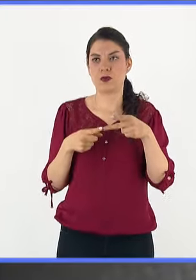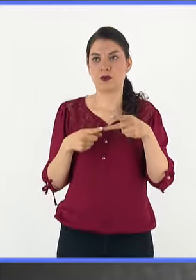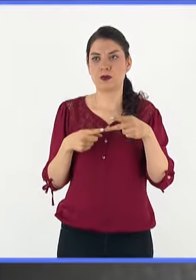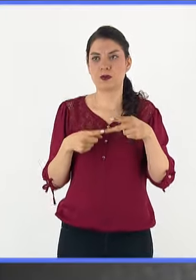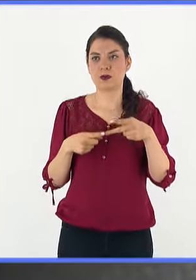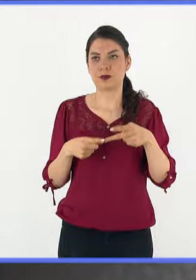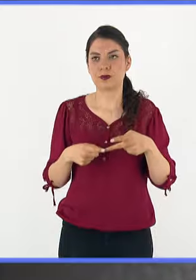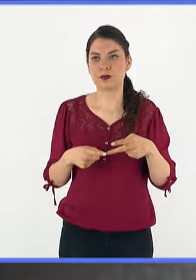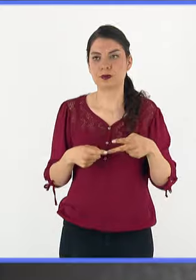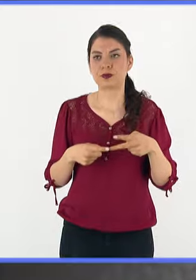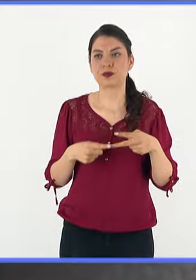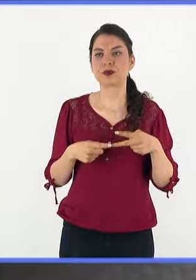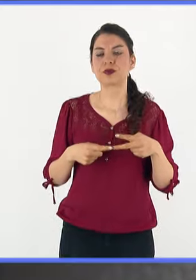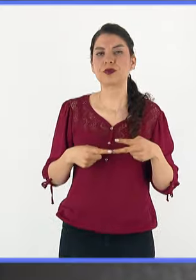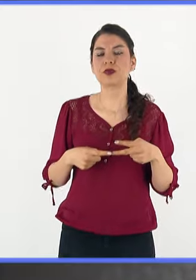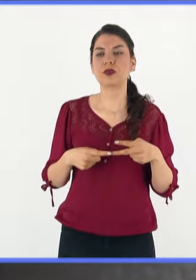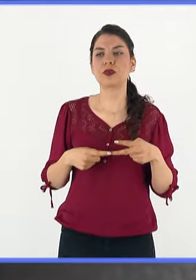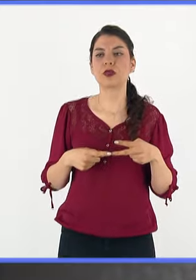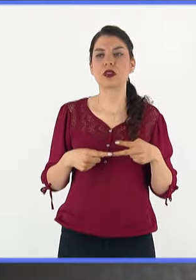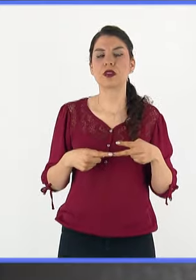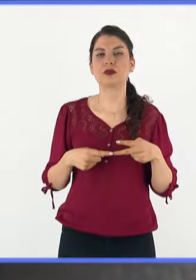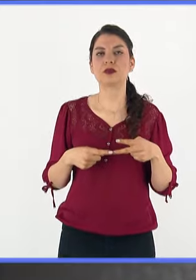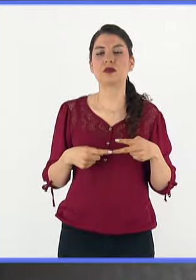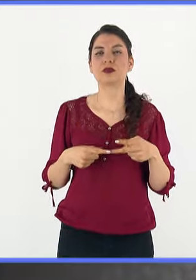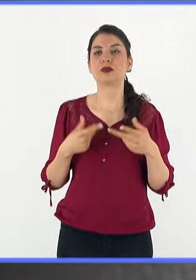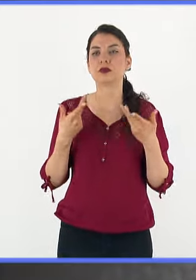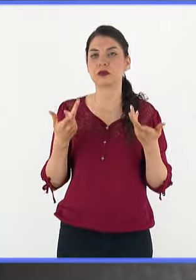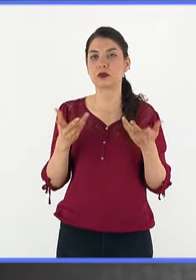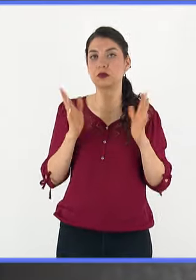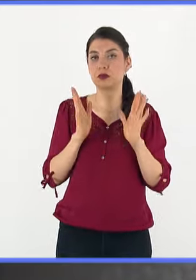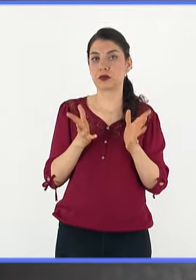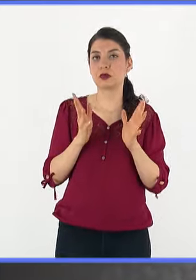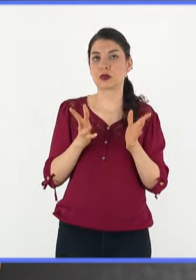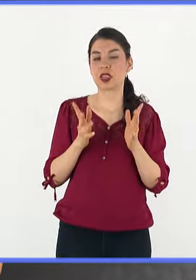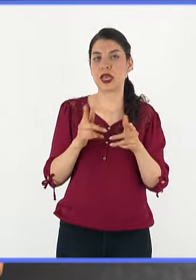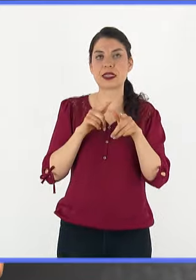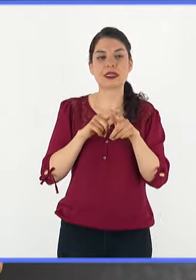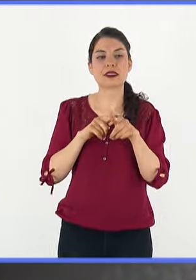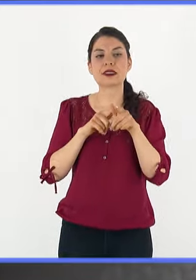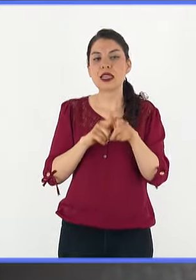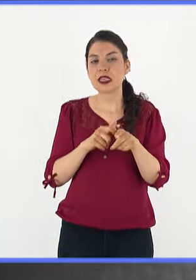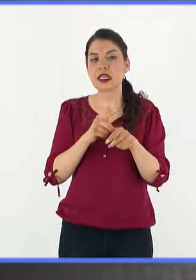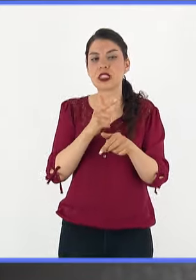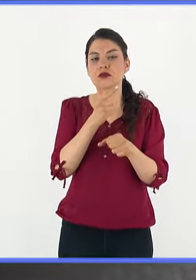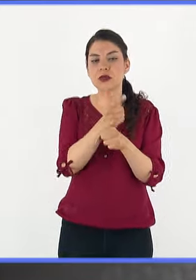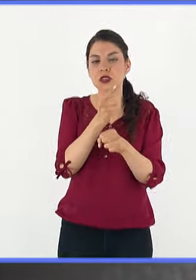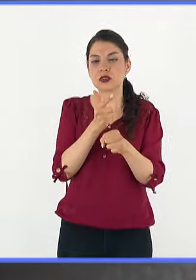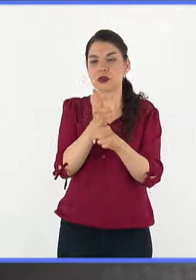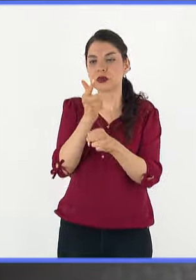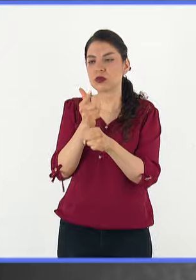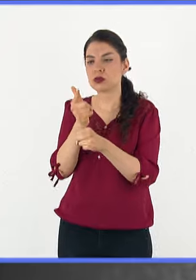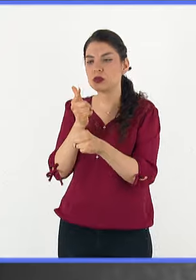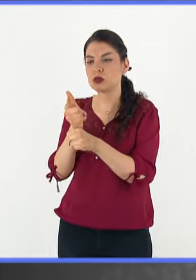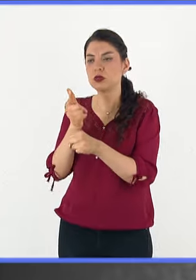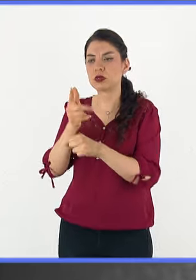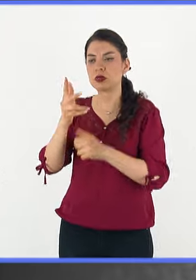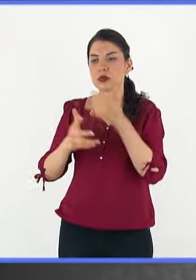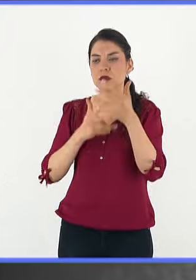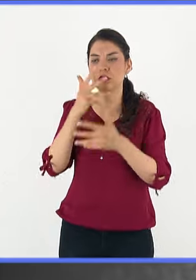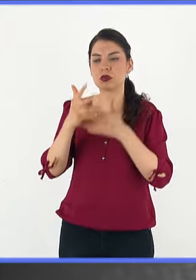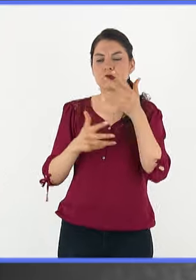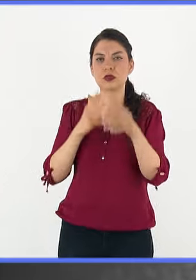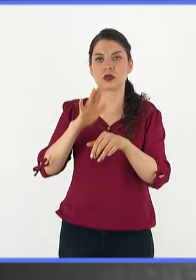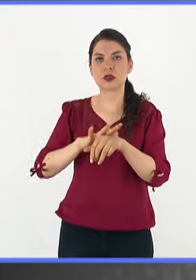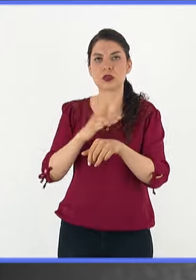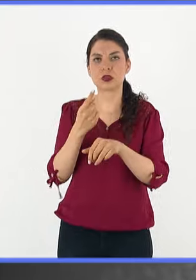es un tanto debatible afirmar que se van a seguir atacando las causas sin embargo en la sintaxis en la